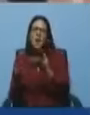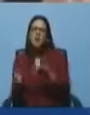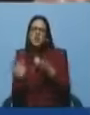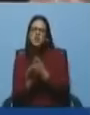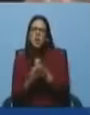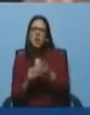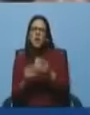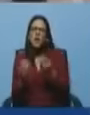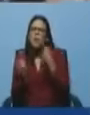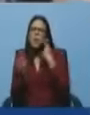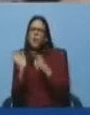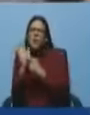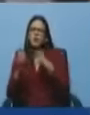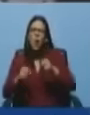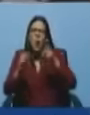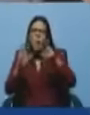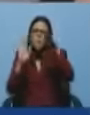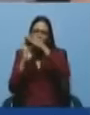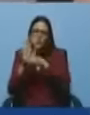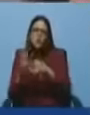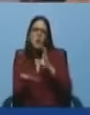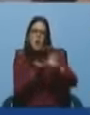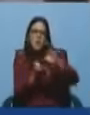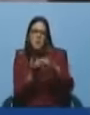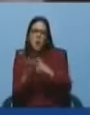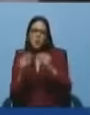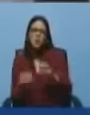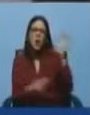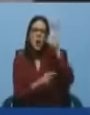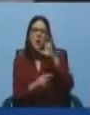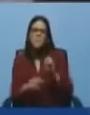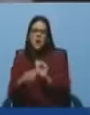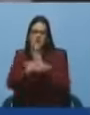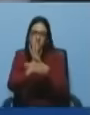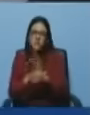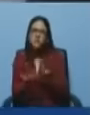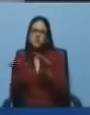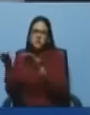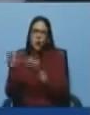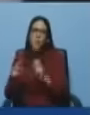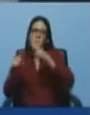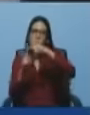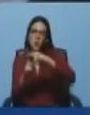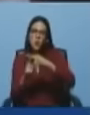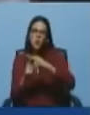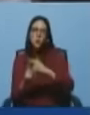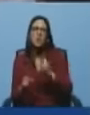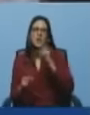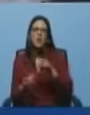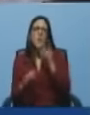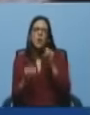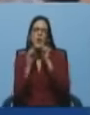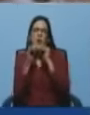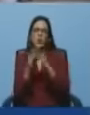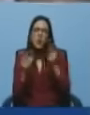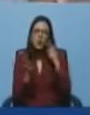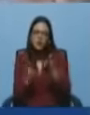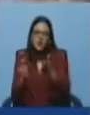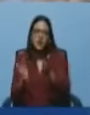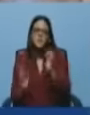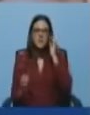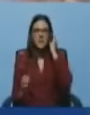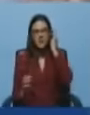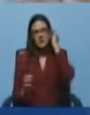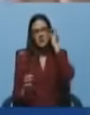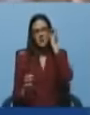de carteras, de opciones de inversión a los países BRICS Plus. Y hay buenas noticias en esa dirección. Bueno. Presidente, ¿se